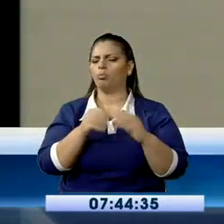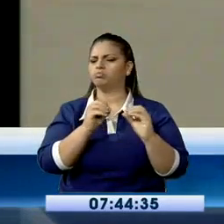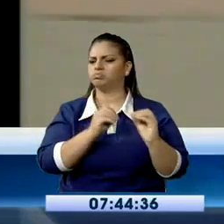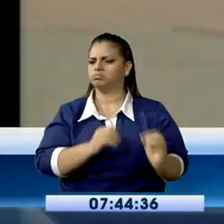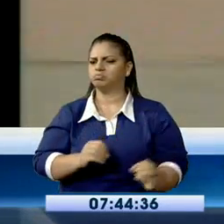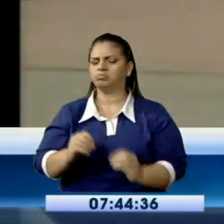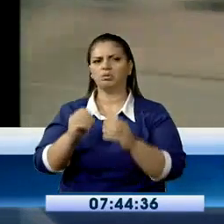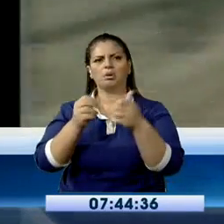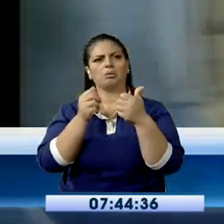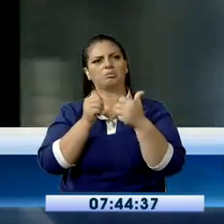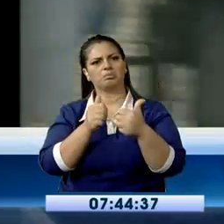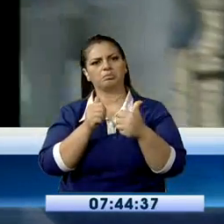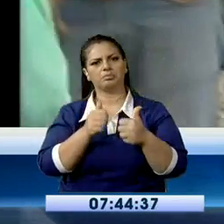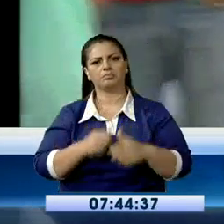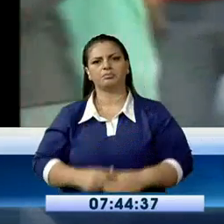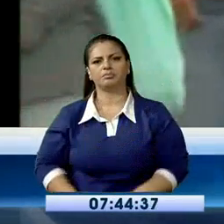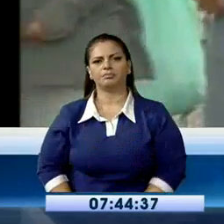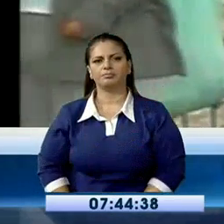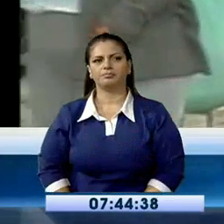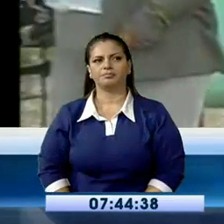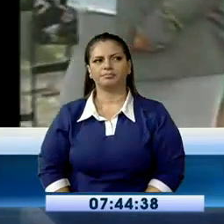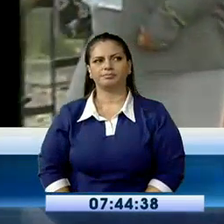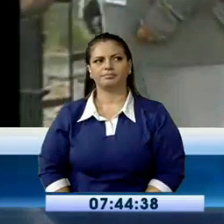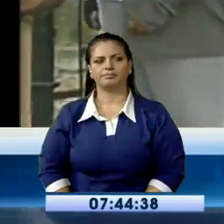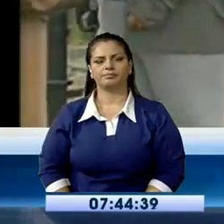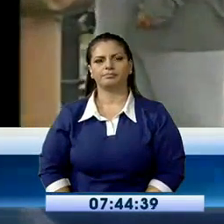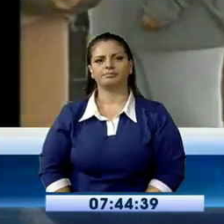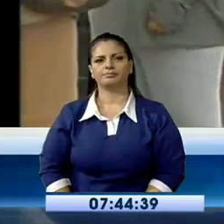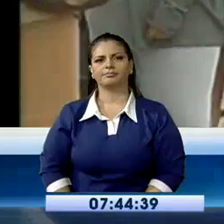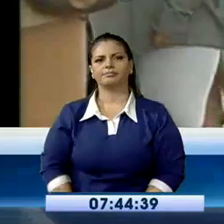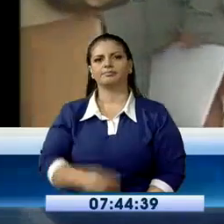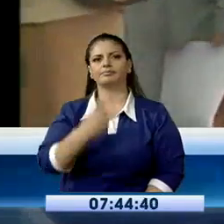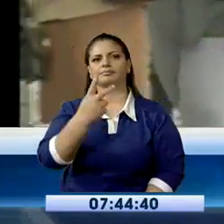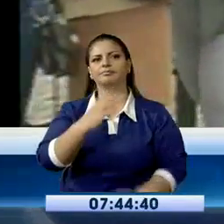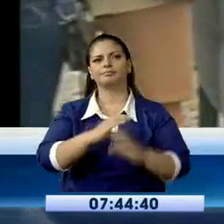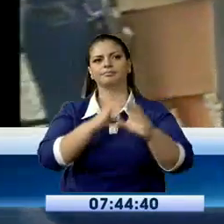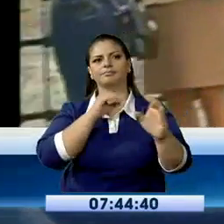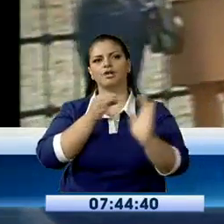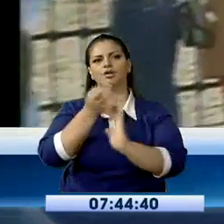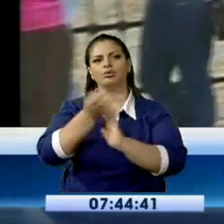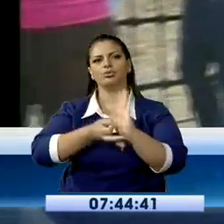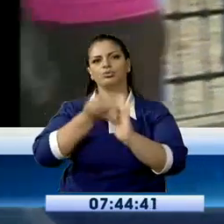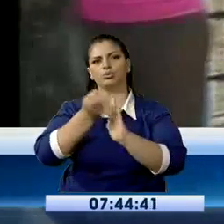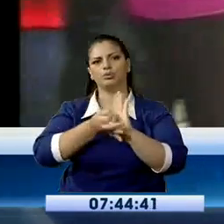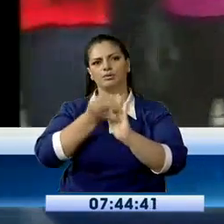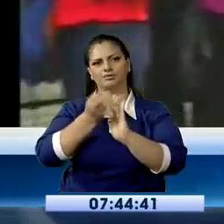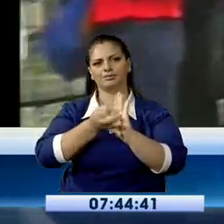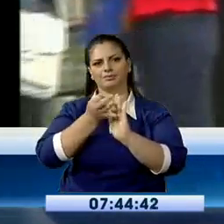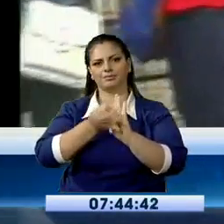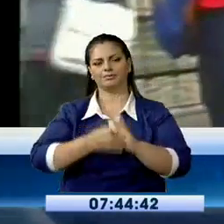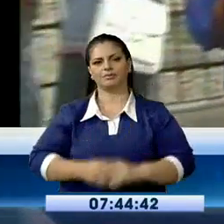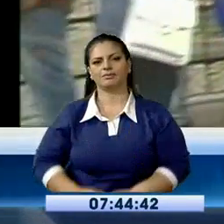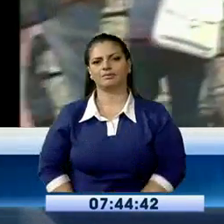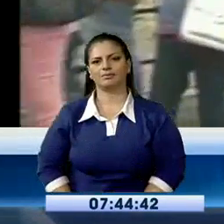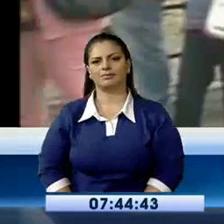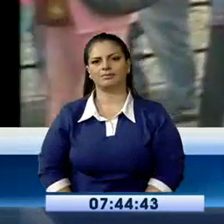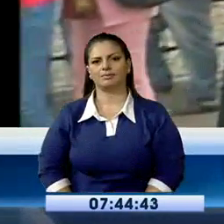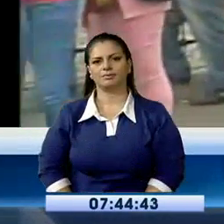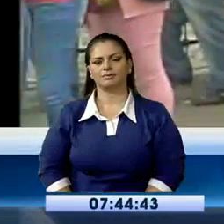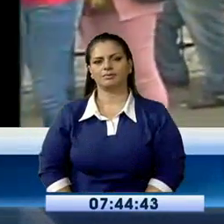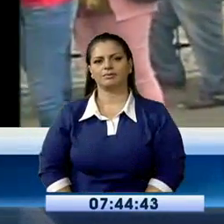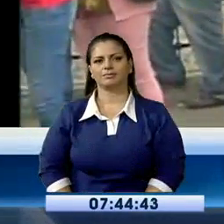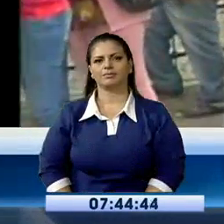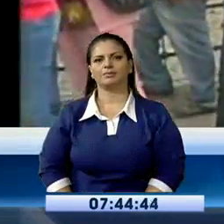que se dirigen al Cantón Durán, ubicado frente a la terminal terrestre de Guayaquil. Bien, entonces es lo que informamos esta